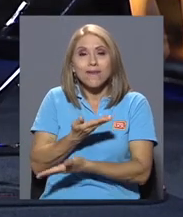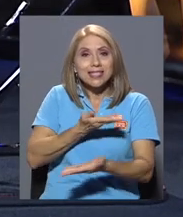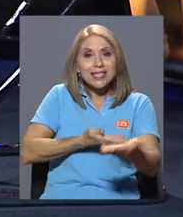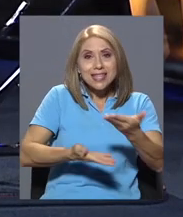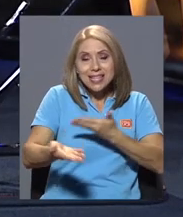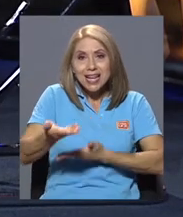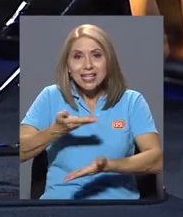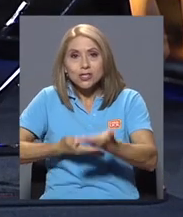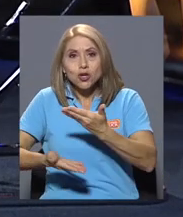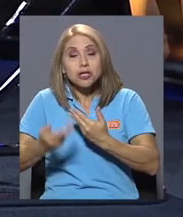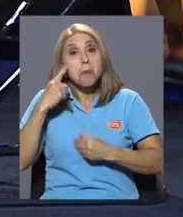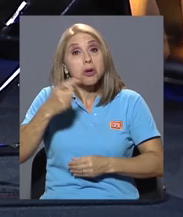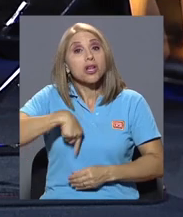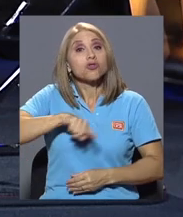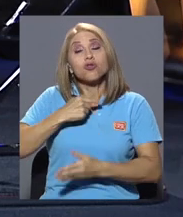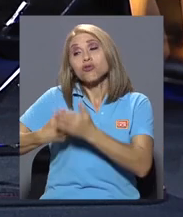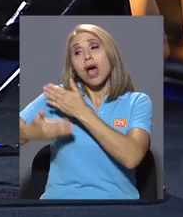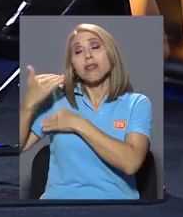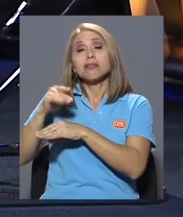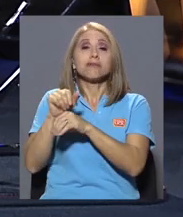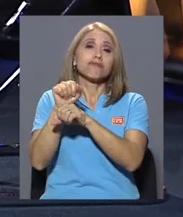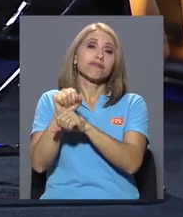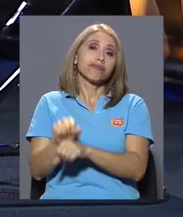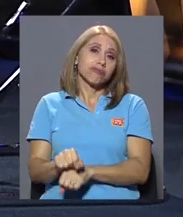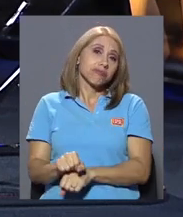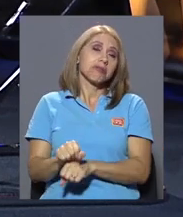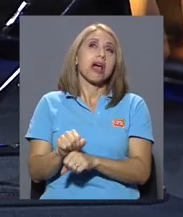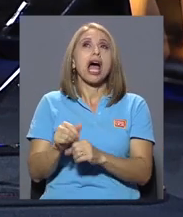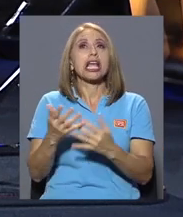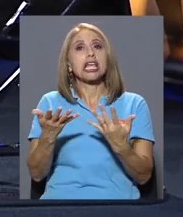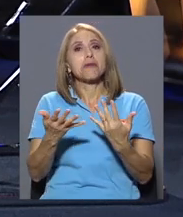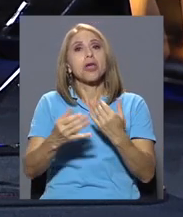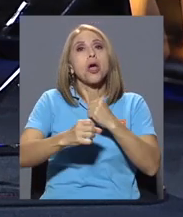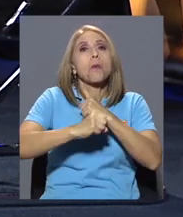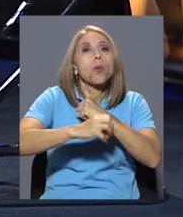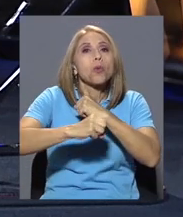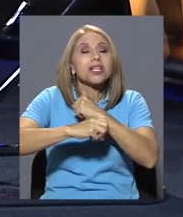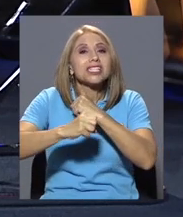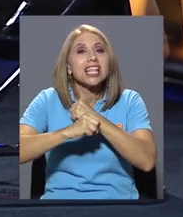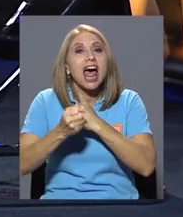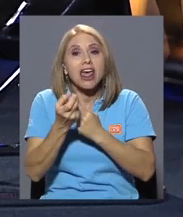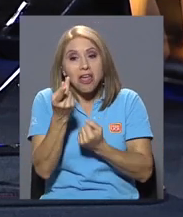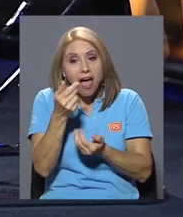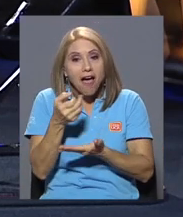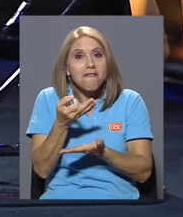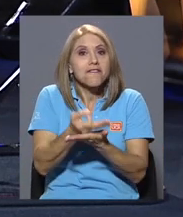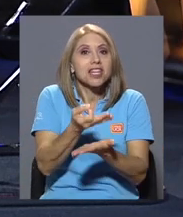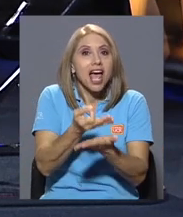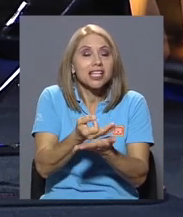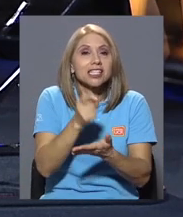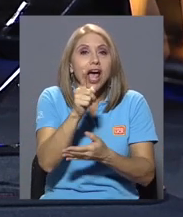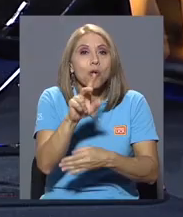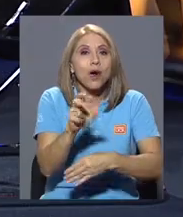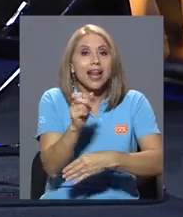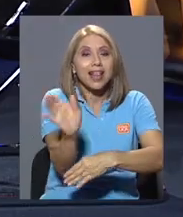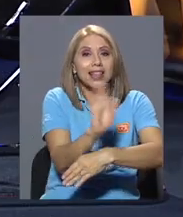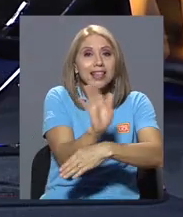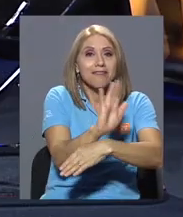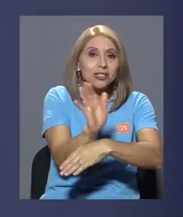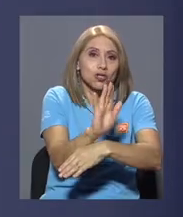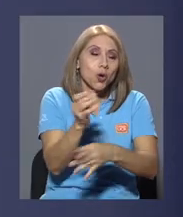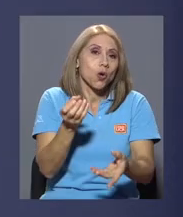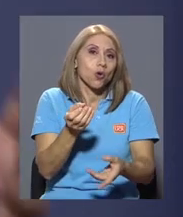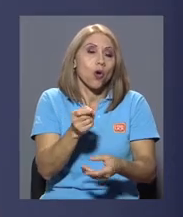producción porque estábamos acostumbrados a que normalmente la publicidad financia un canal un canal financia un proyecto televisivo